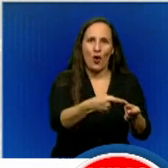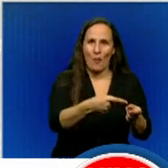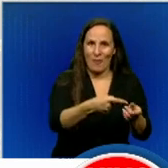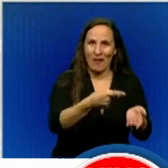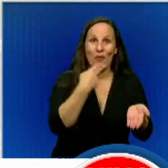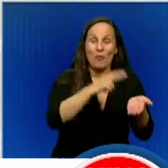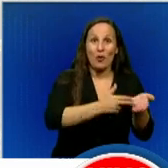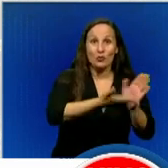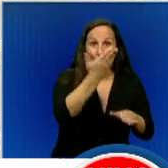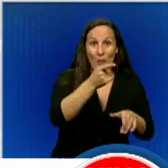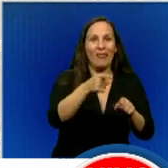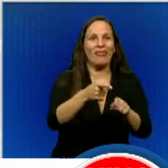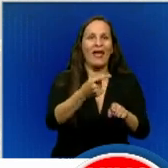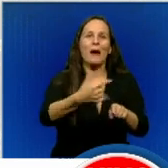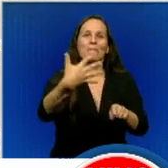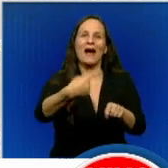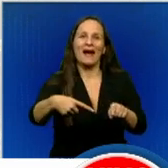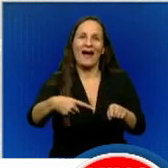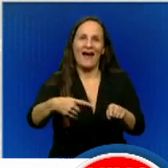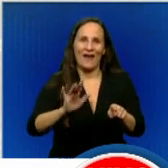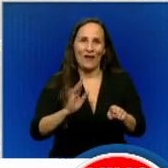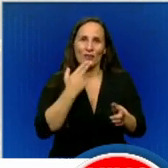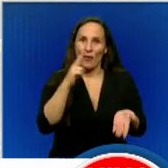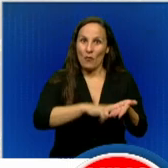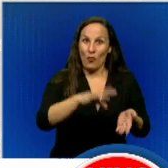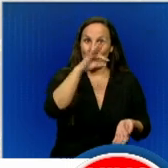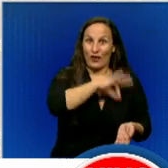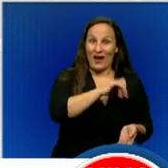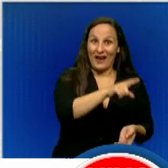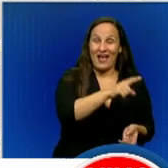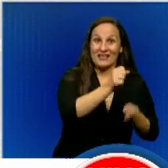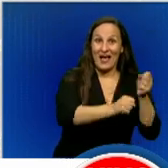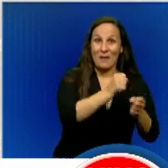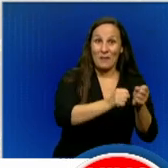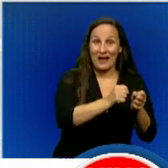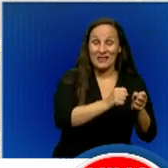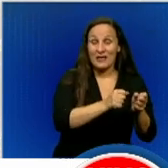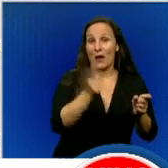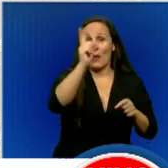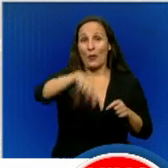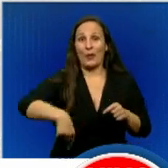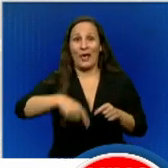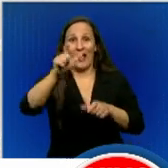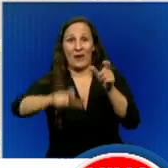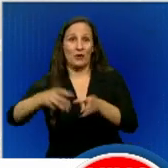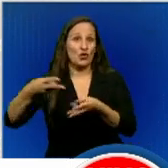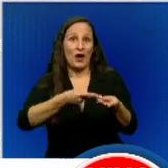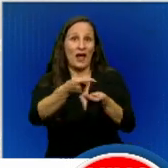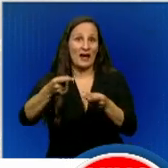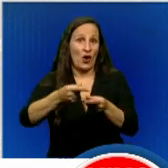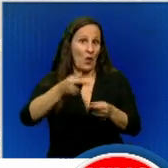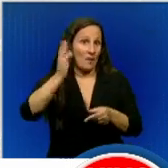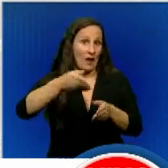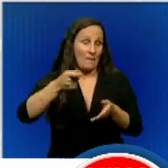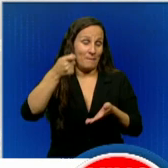entonces claramente un aumento del impuesto a las ganancias sobre empresas puede resultar en incrementos de precio a los consumidores y de esa manera